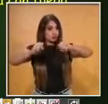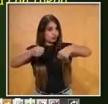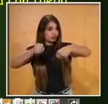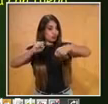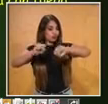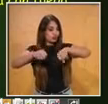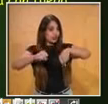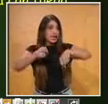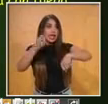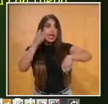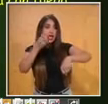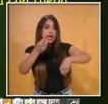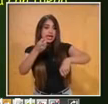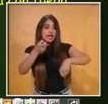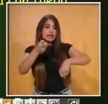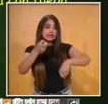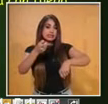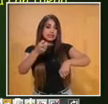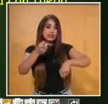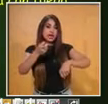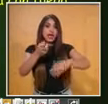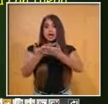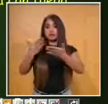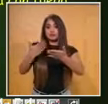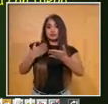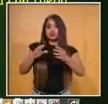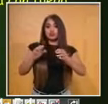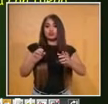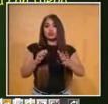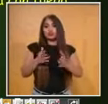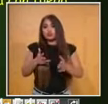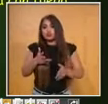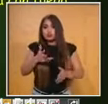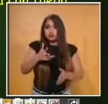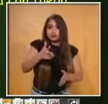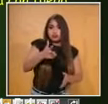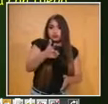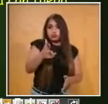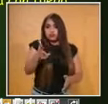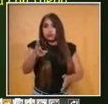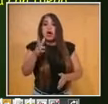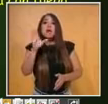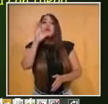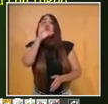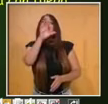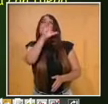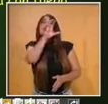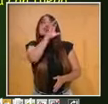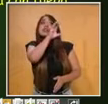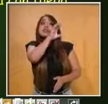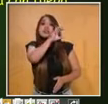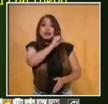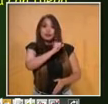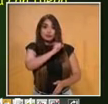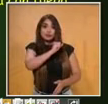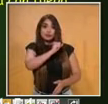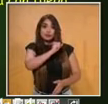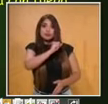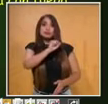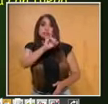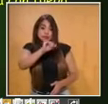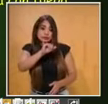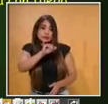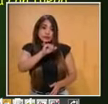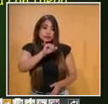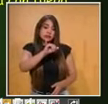que genera, perdón, por el calor que genera el motor. Ahí tenemos alguna especie de horno que genera vapor,